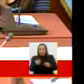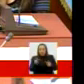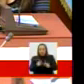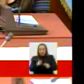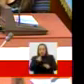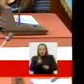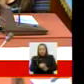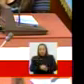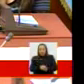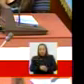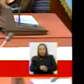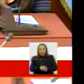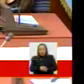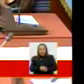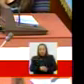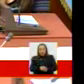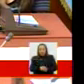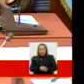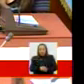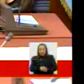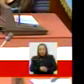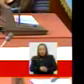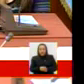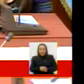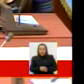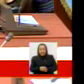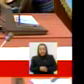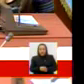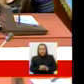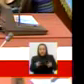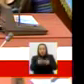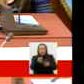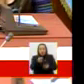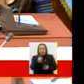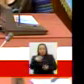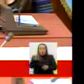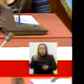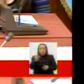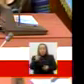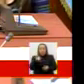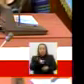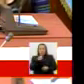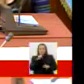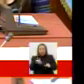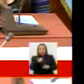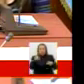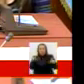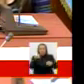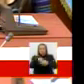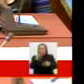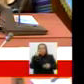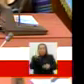no, tal el Congreso, el Poder Judicial, perdóname, el Congreso... Los que estamos aquí, ustedes han votado por